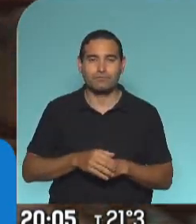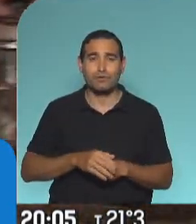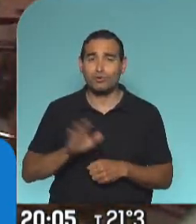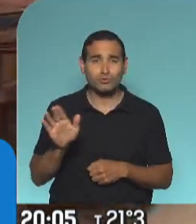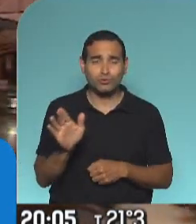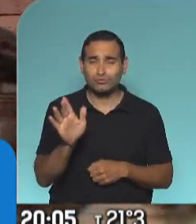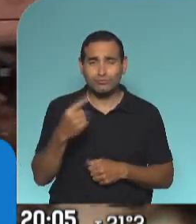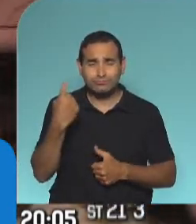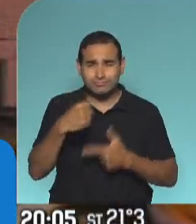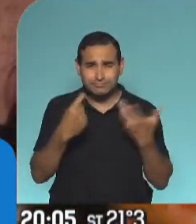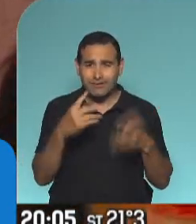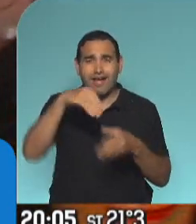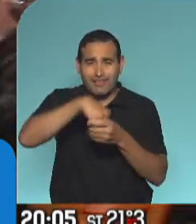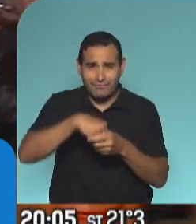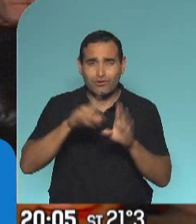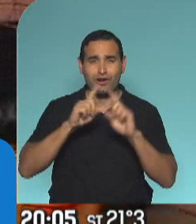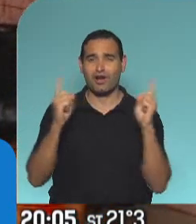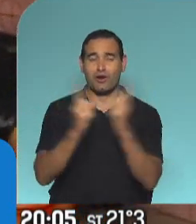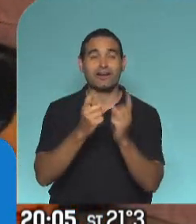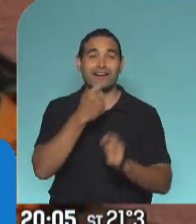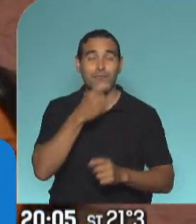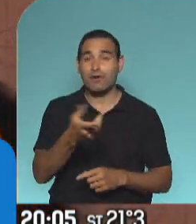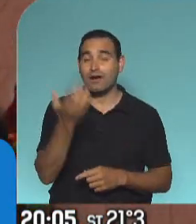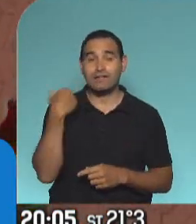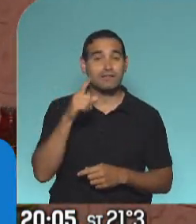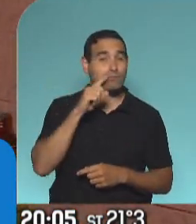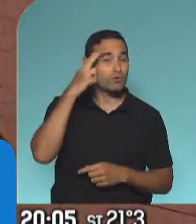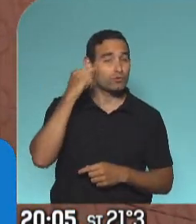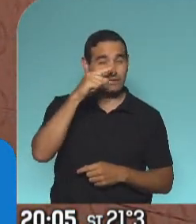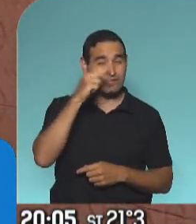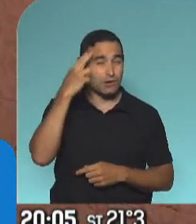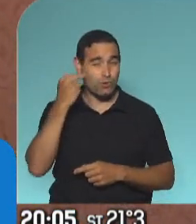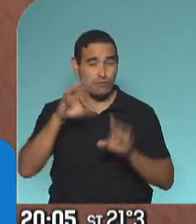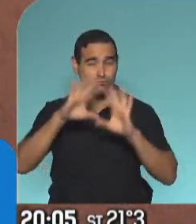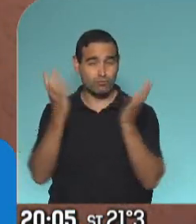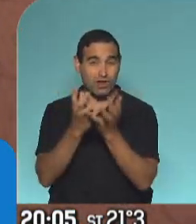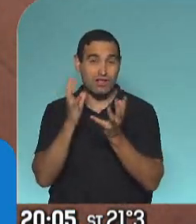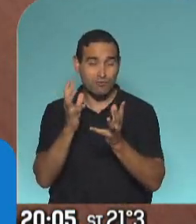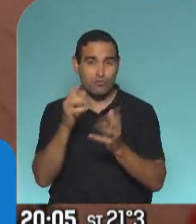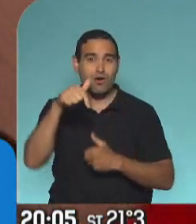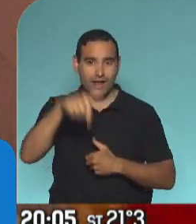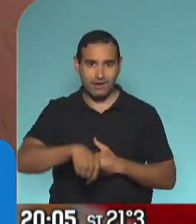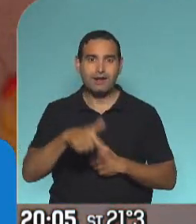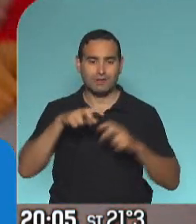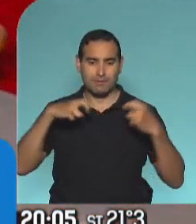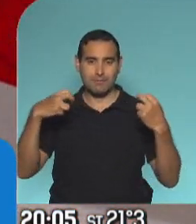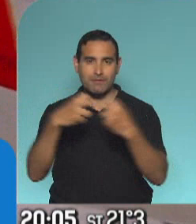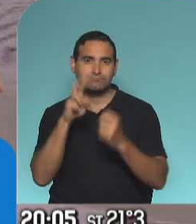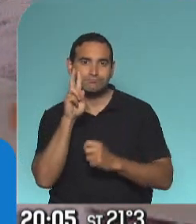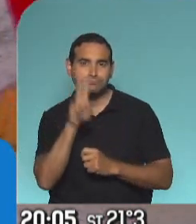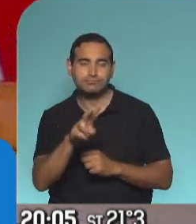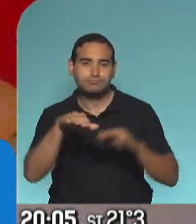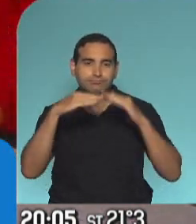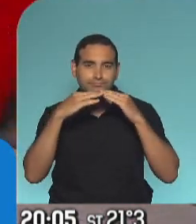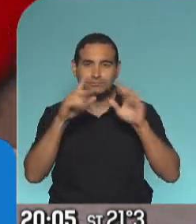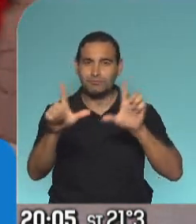acá. Y por ejemplo, cuando jugó la final del Mundial 79, acá vieron el partido, desde un periodista como García Blanco,